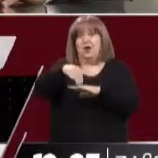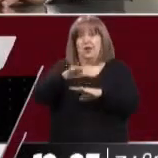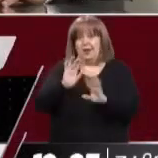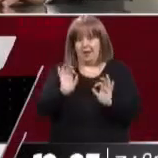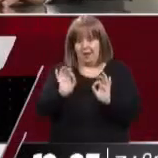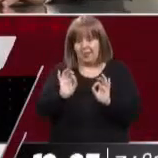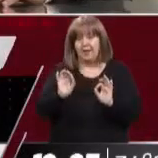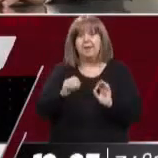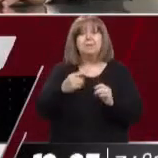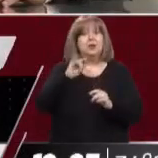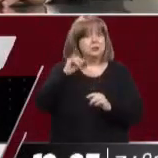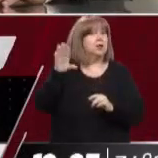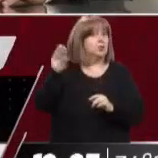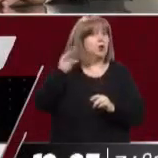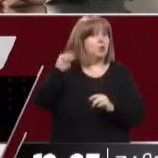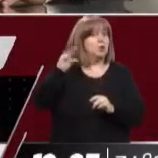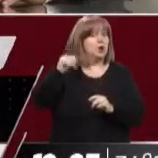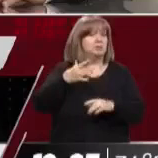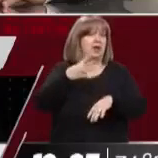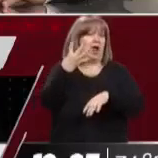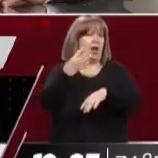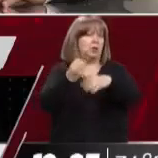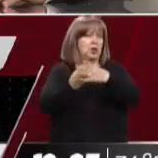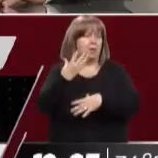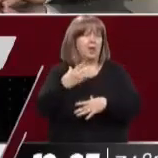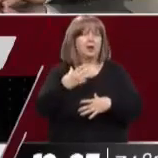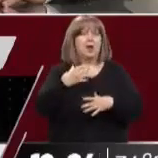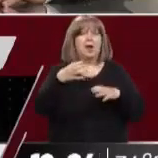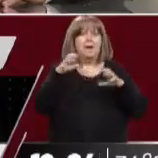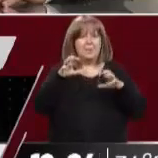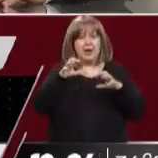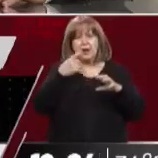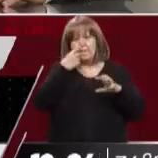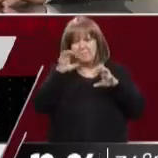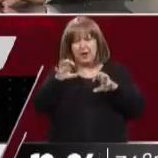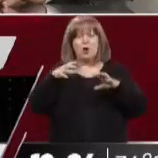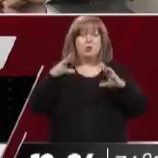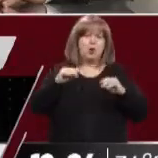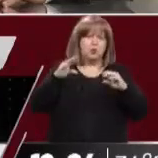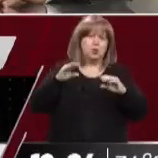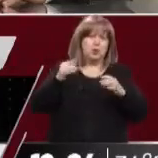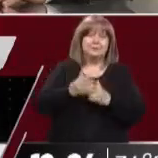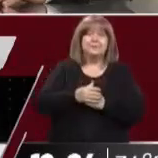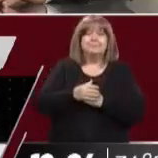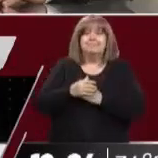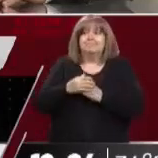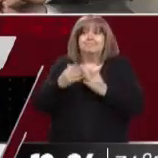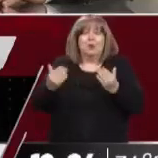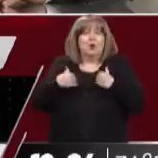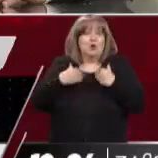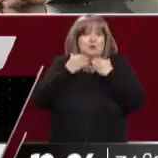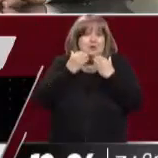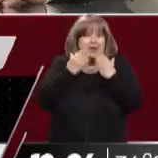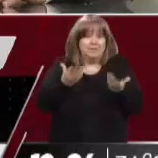Bien, ahí escuchábamos a uno de los vecinos, ¿no? De la zona que hacía mención que no se había dado cuenta